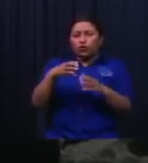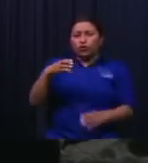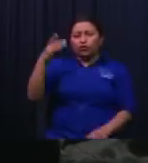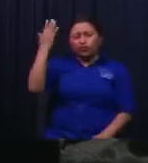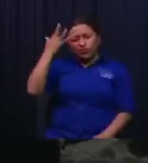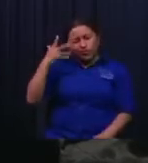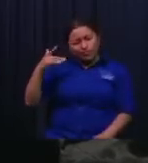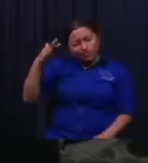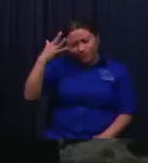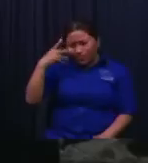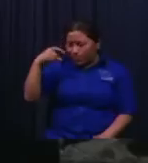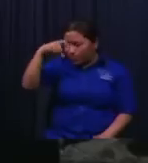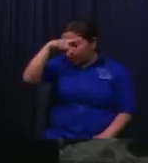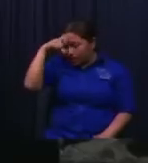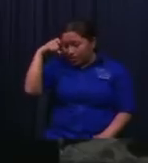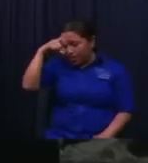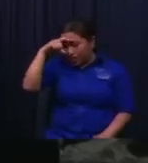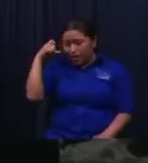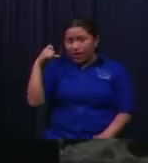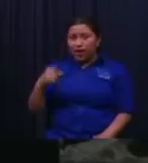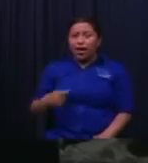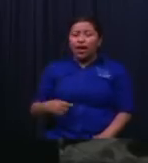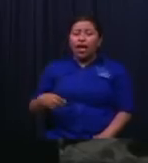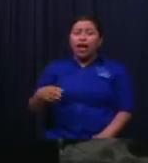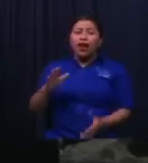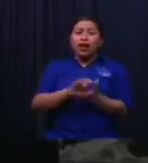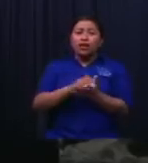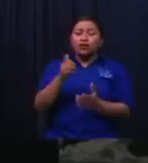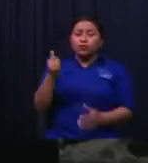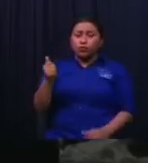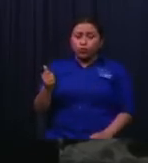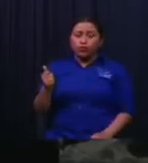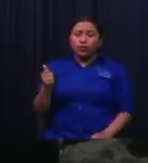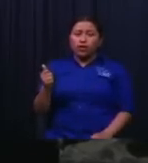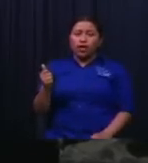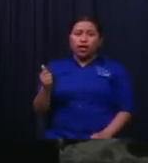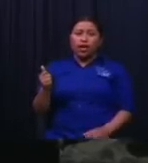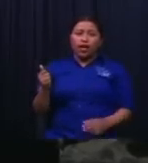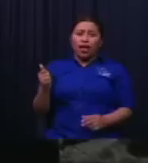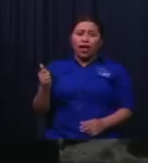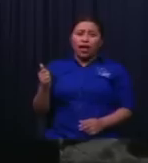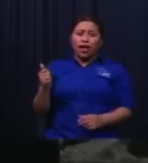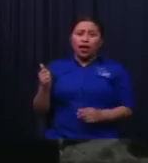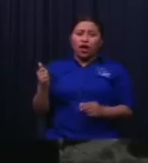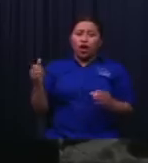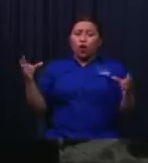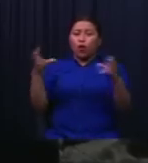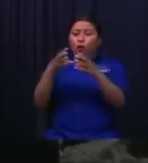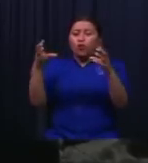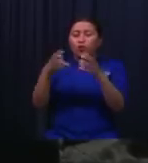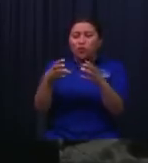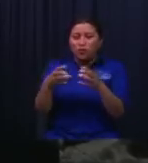Pero ella me ayuda en la empresa, en el negocio. Bendito sea Dios. Tiene un cerebro, hermano,